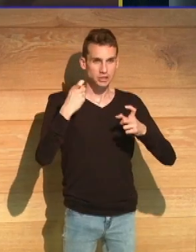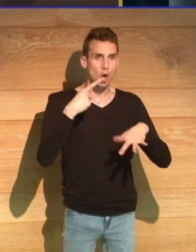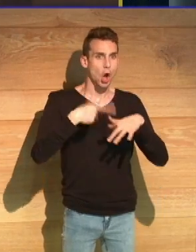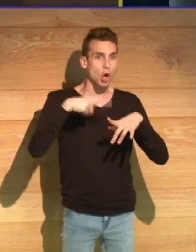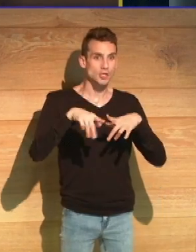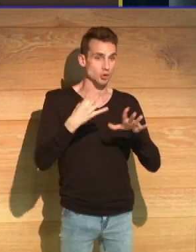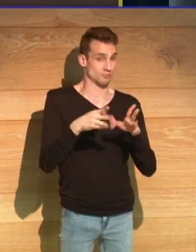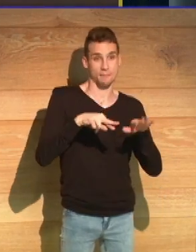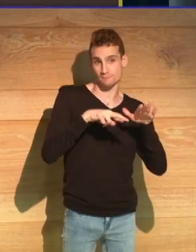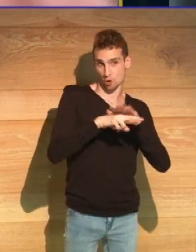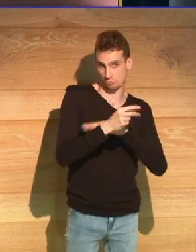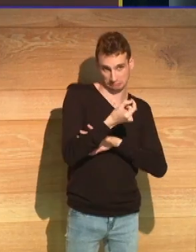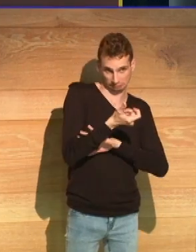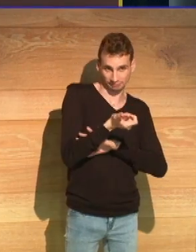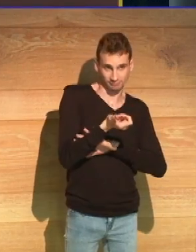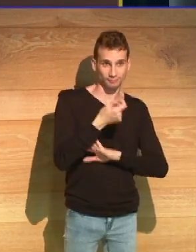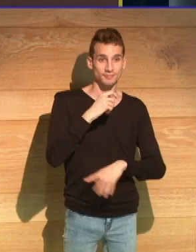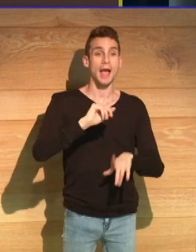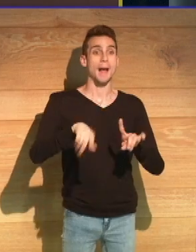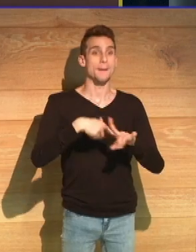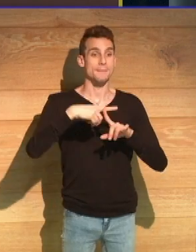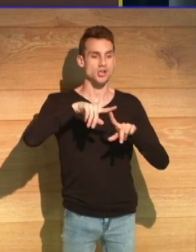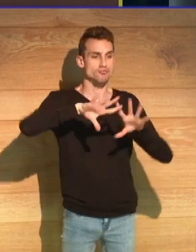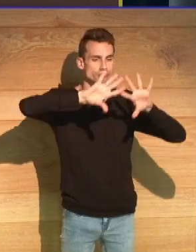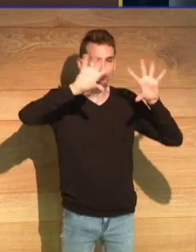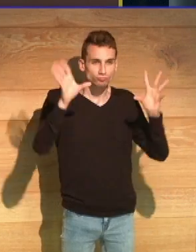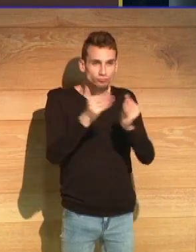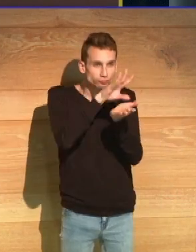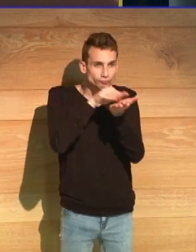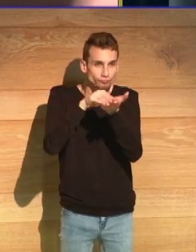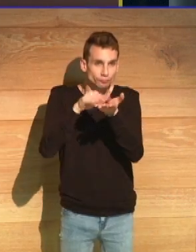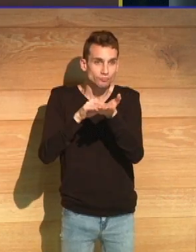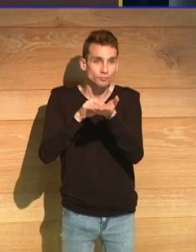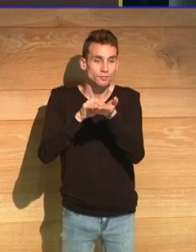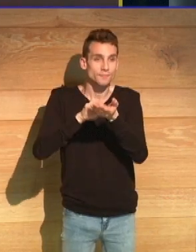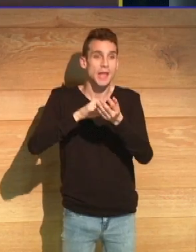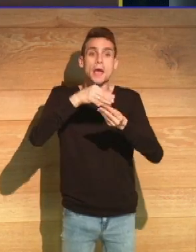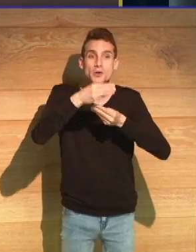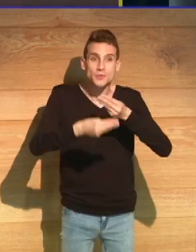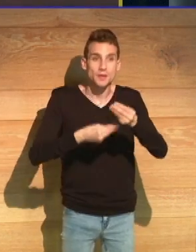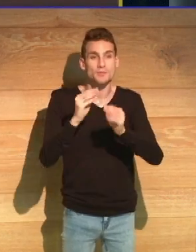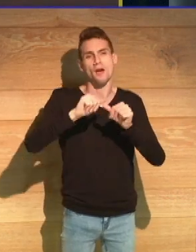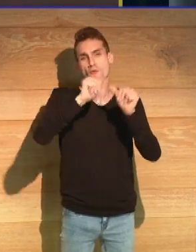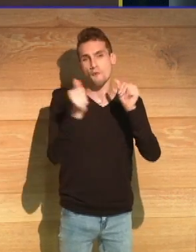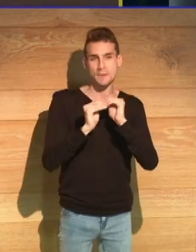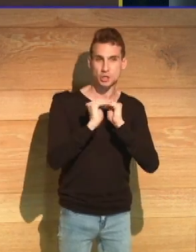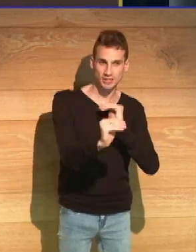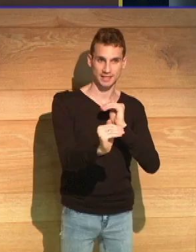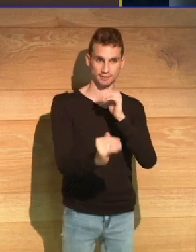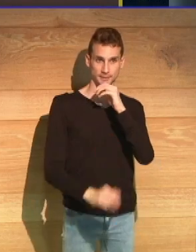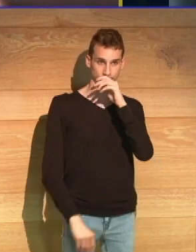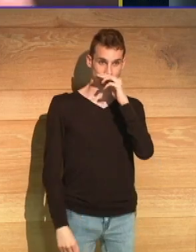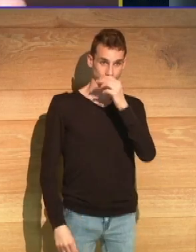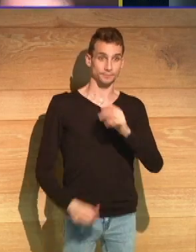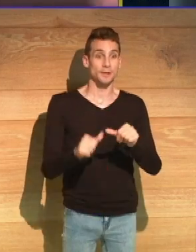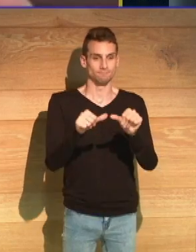menos y utilizar todo en una manera súper sostenible. Y